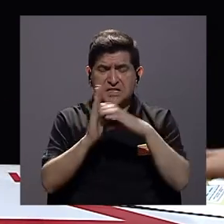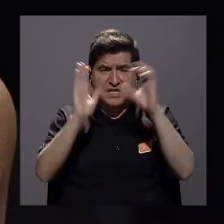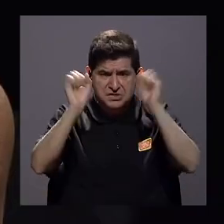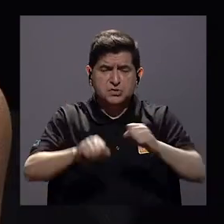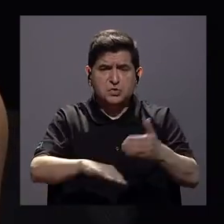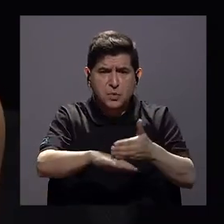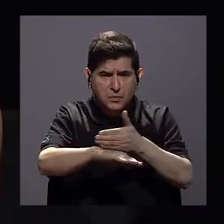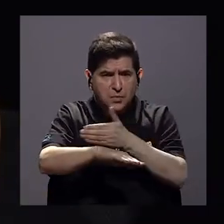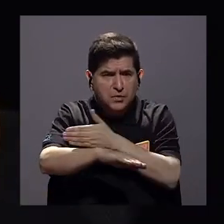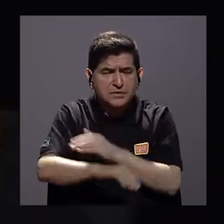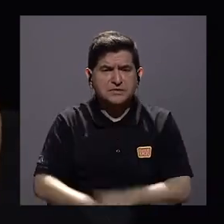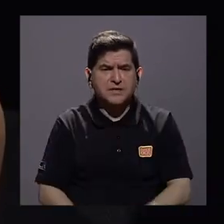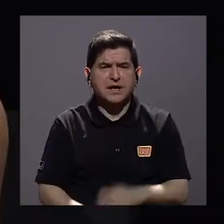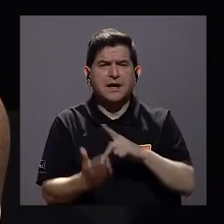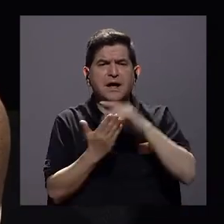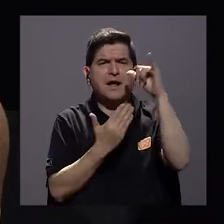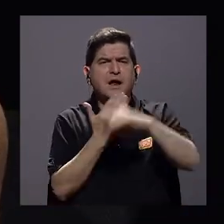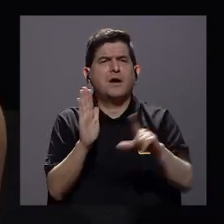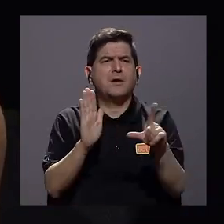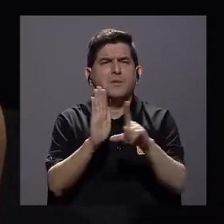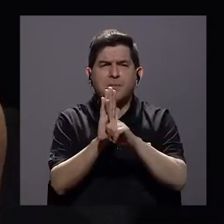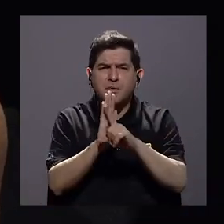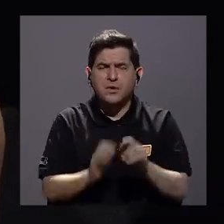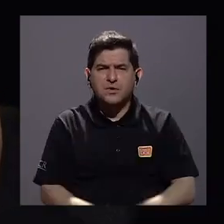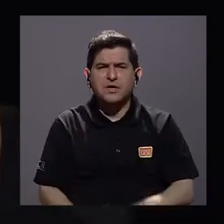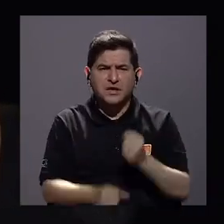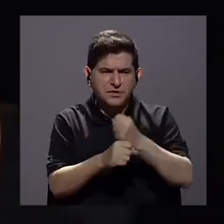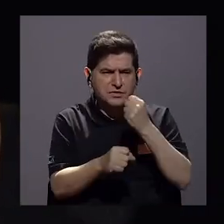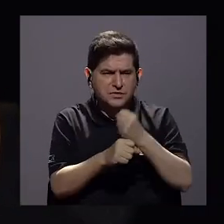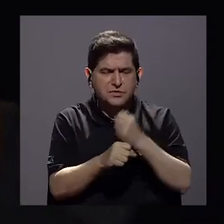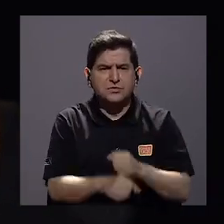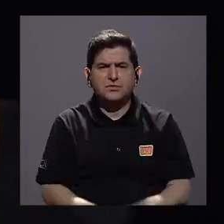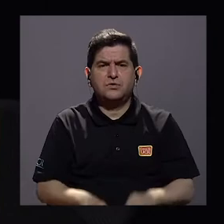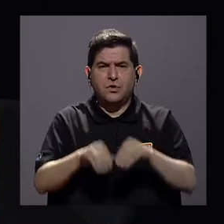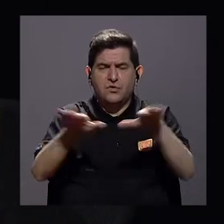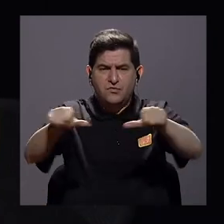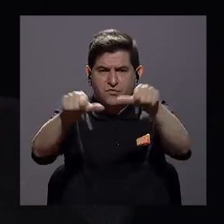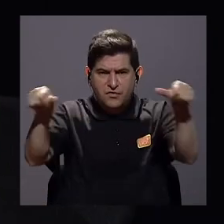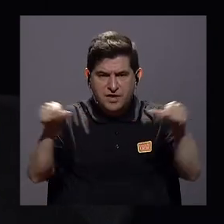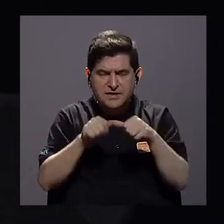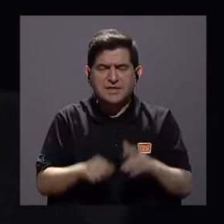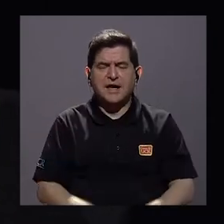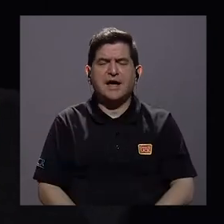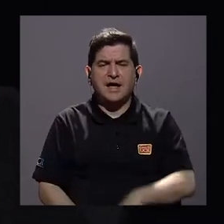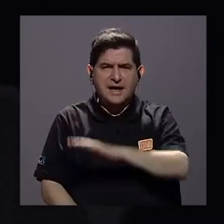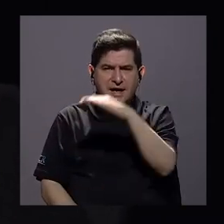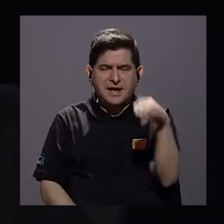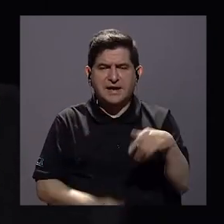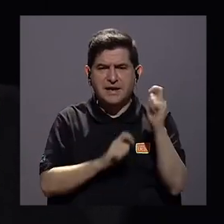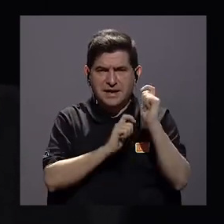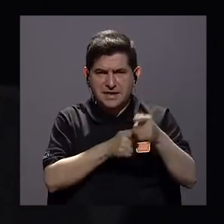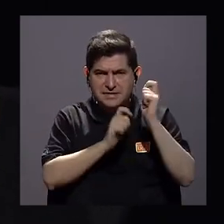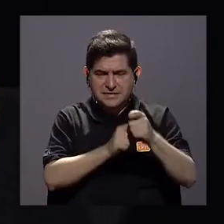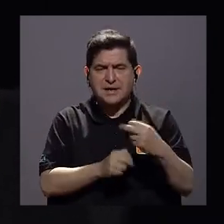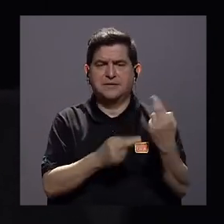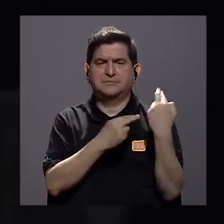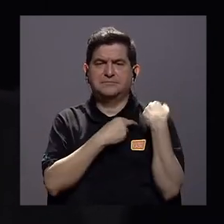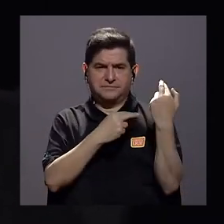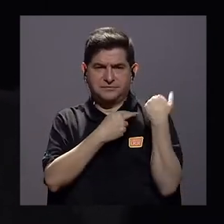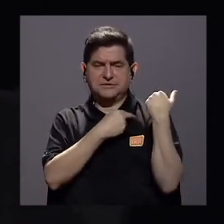mejorar. Este proyecto de ley fue elaborado con la Red de Áreas Marinas de Pesca Responsable y